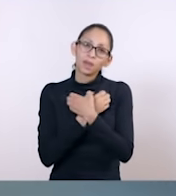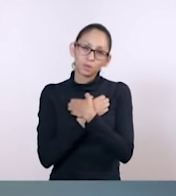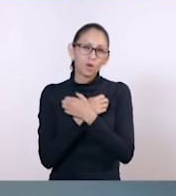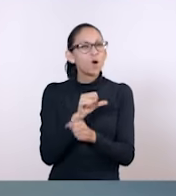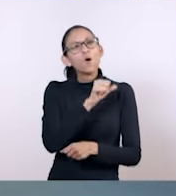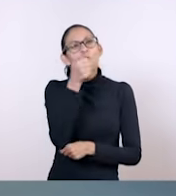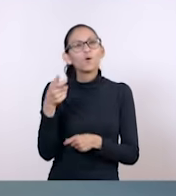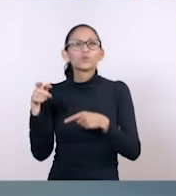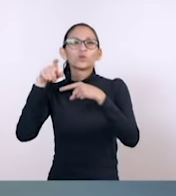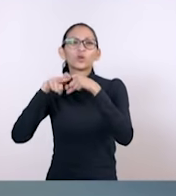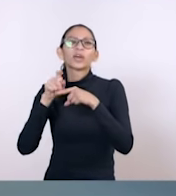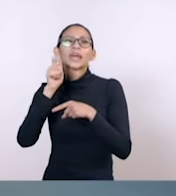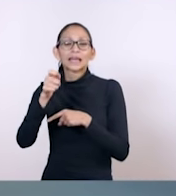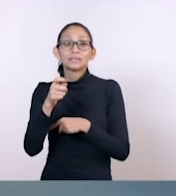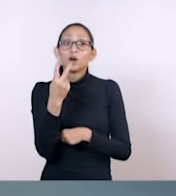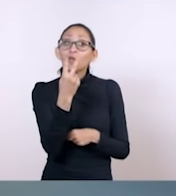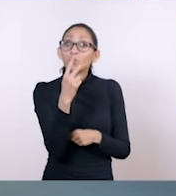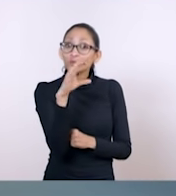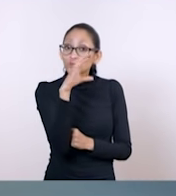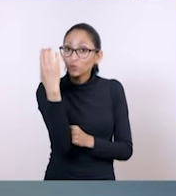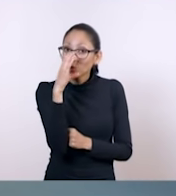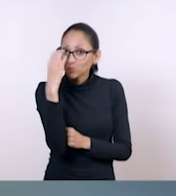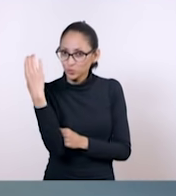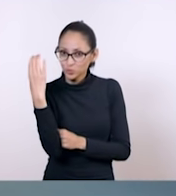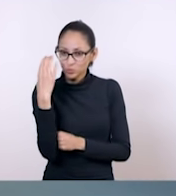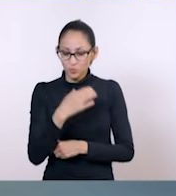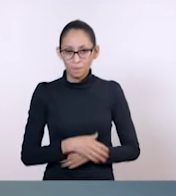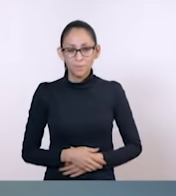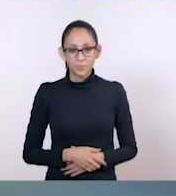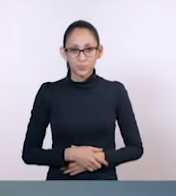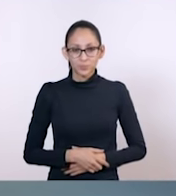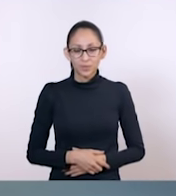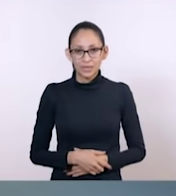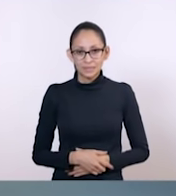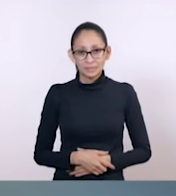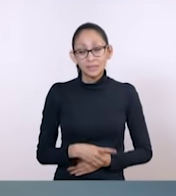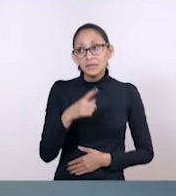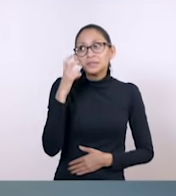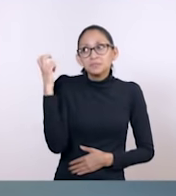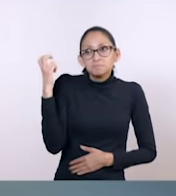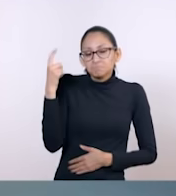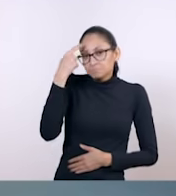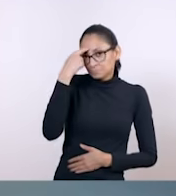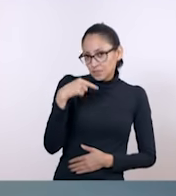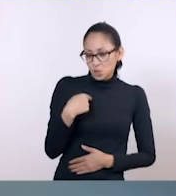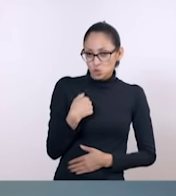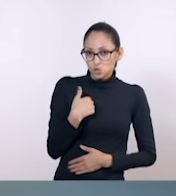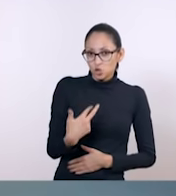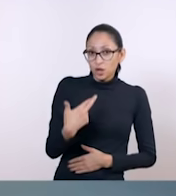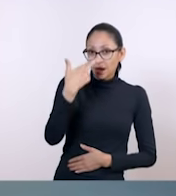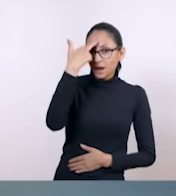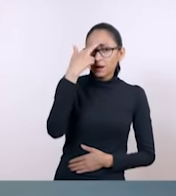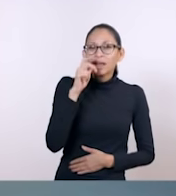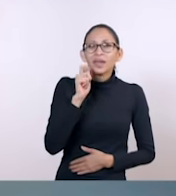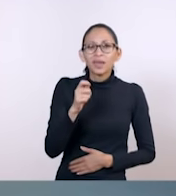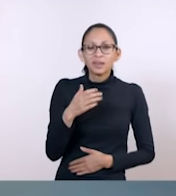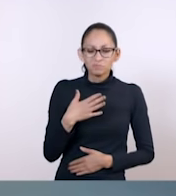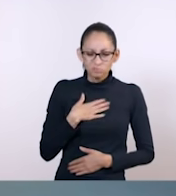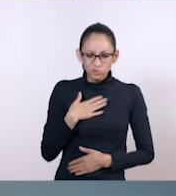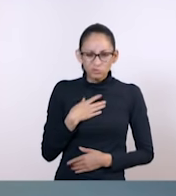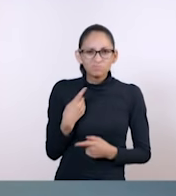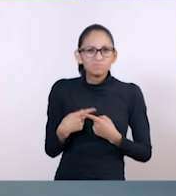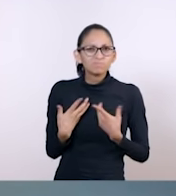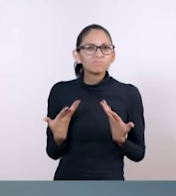¿Qué más vamos a colgar? Voy a colgar dos fotografías. Ok. Esta para recordar mi derecho a la identidad